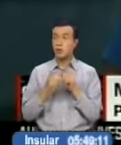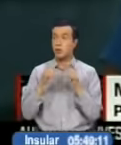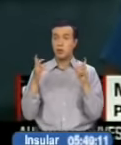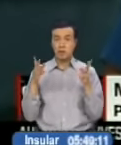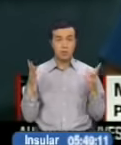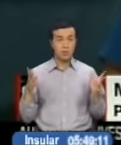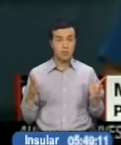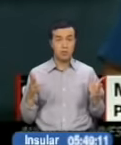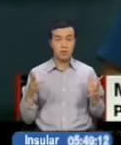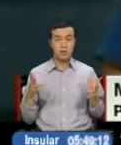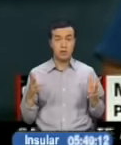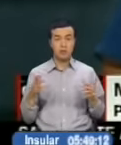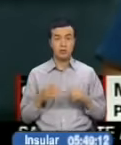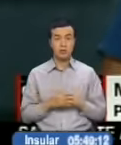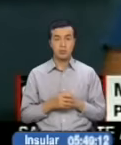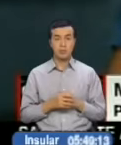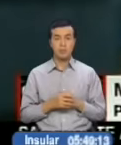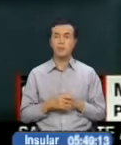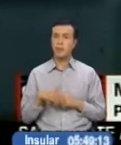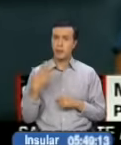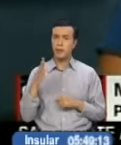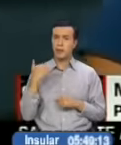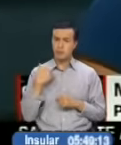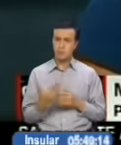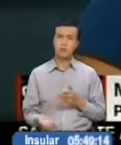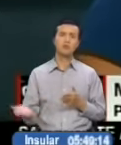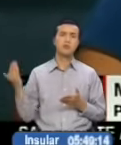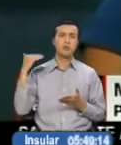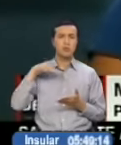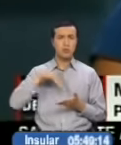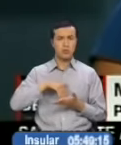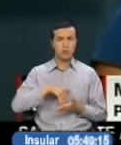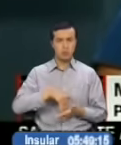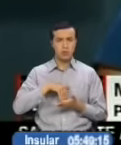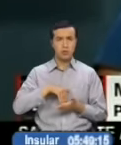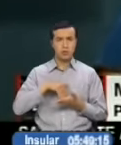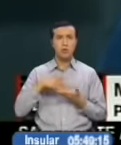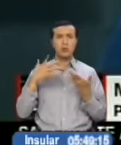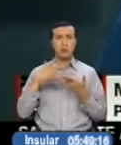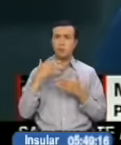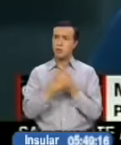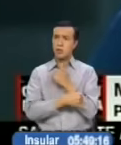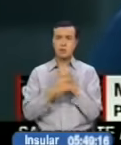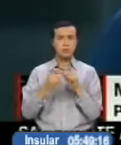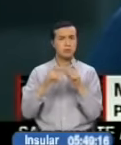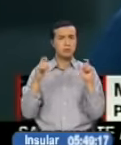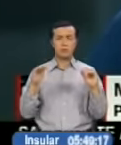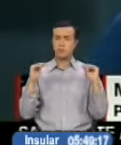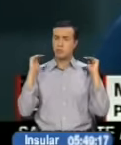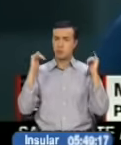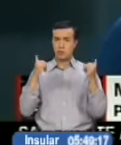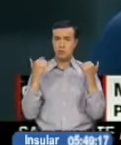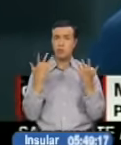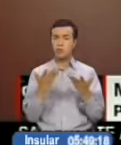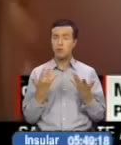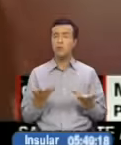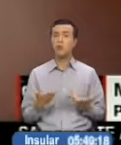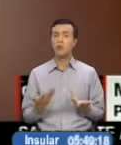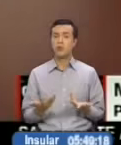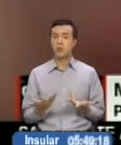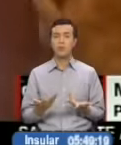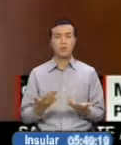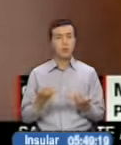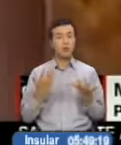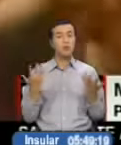grande y que tenemos que volver a hacer que sea grande, porque hoy es